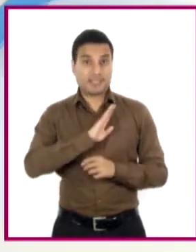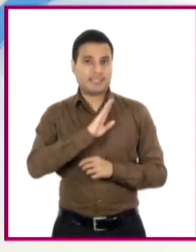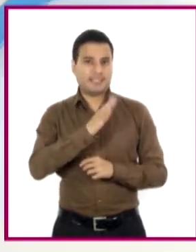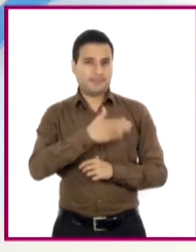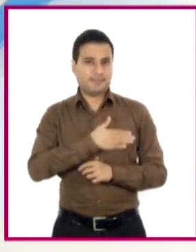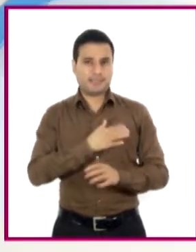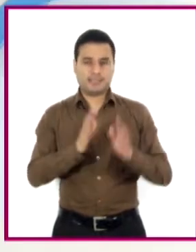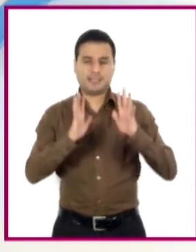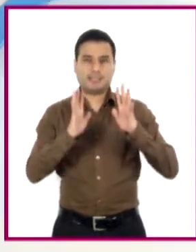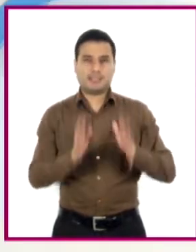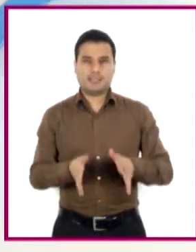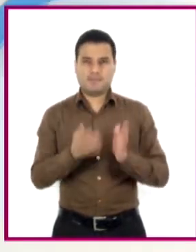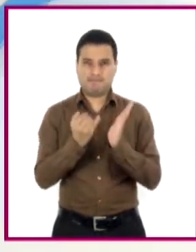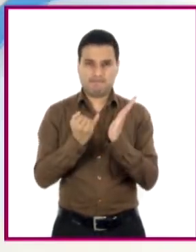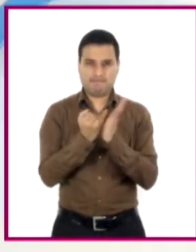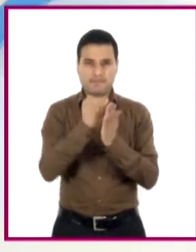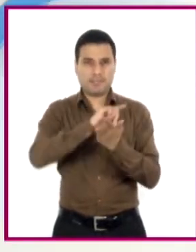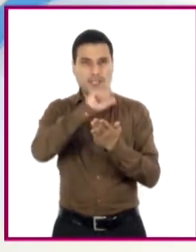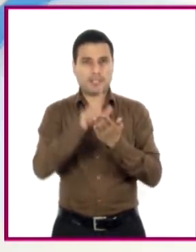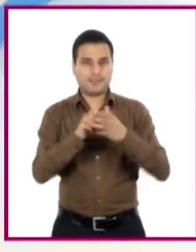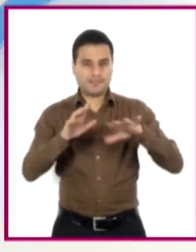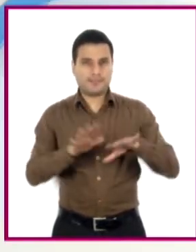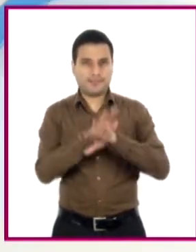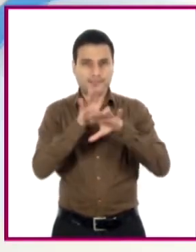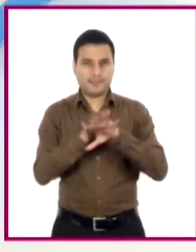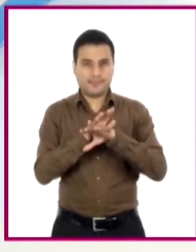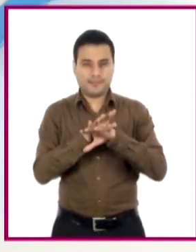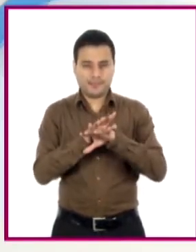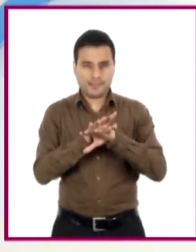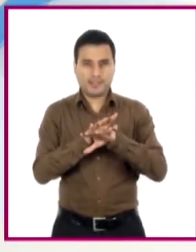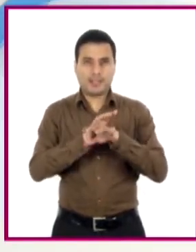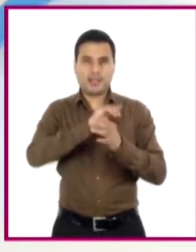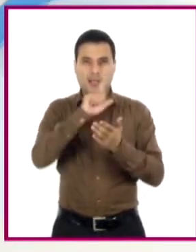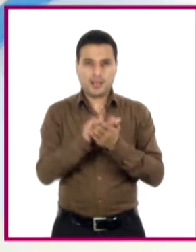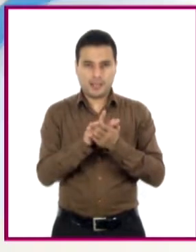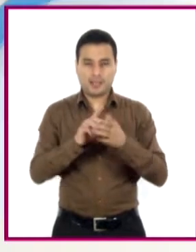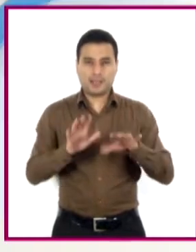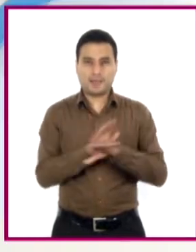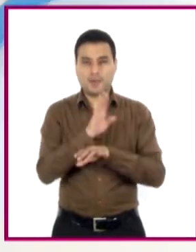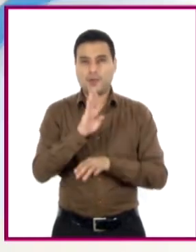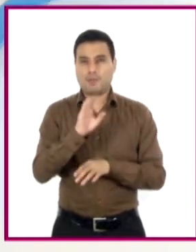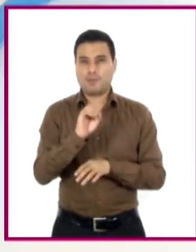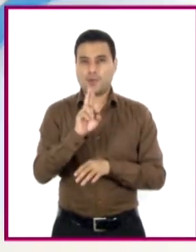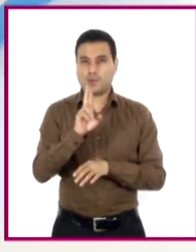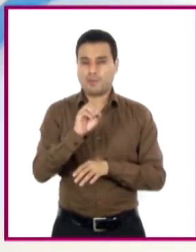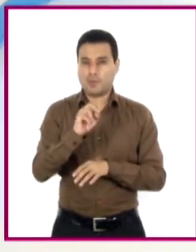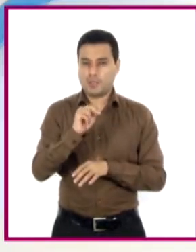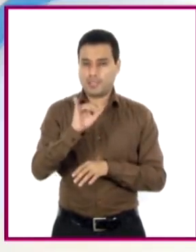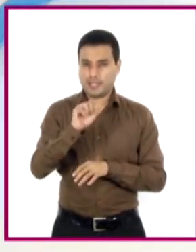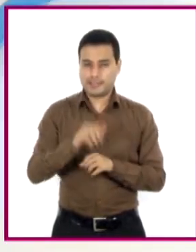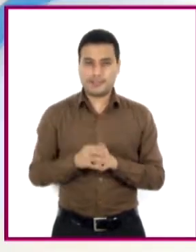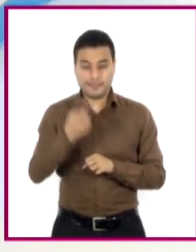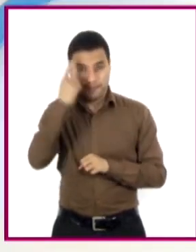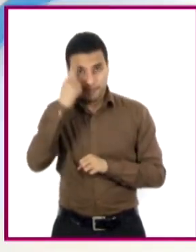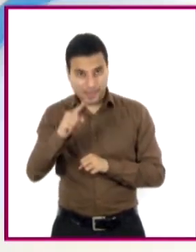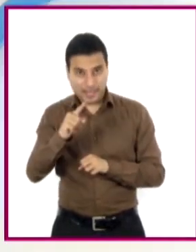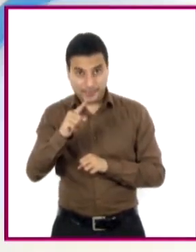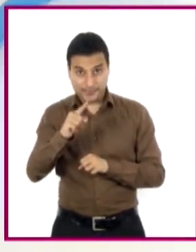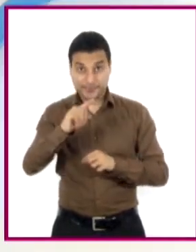de reformas, de ahí el nombre de reformas borbónicas, para obtener mayores beneficios de sus